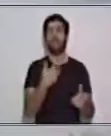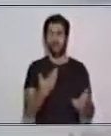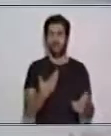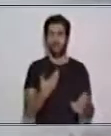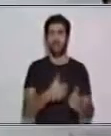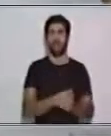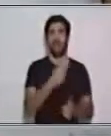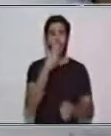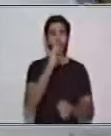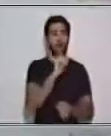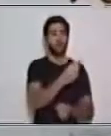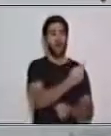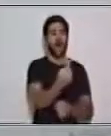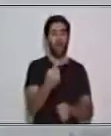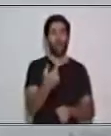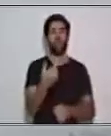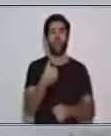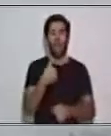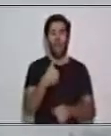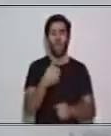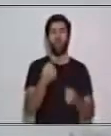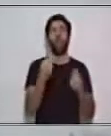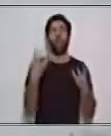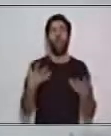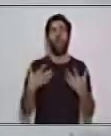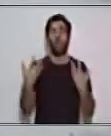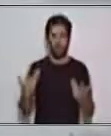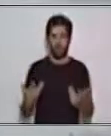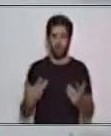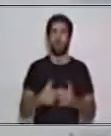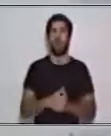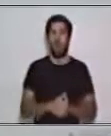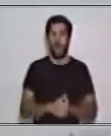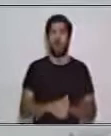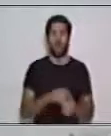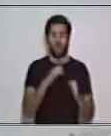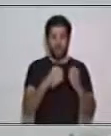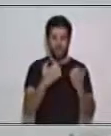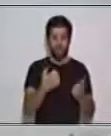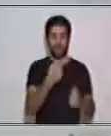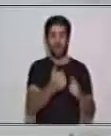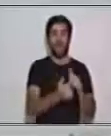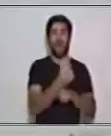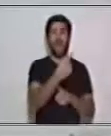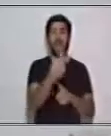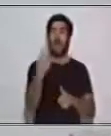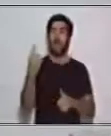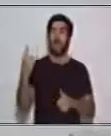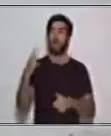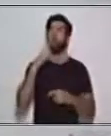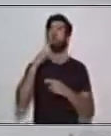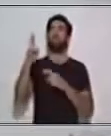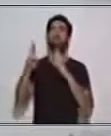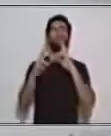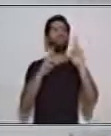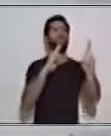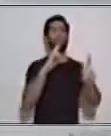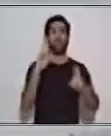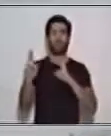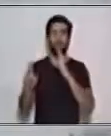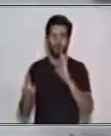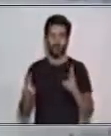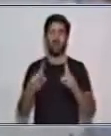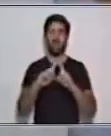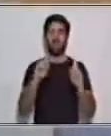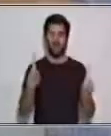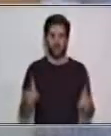¿Cuántos hermanos tienes? Esa fue la pregunta. Y cada uno de los participantes dieron su